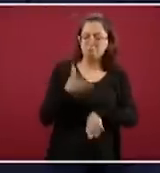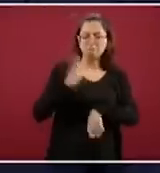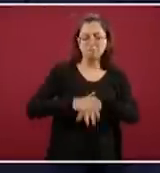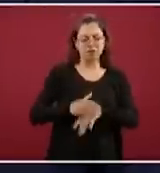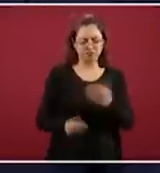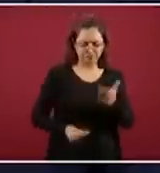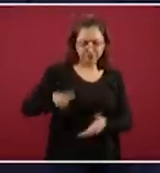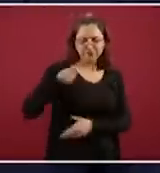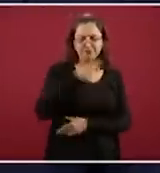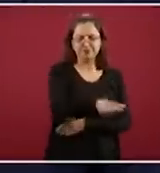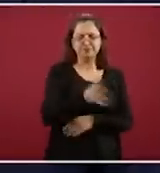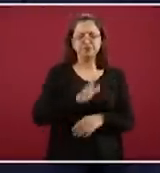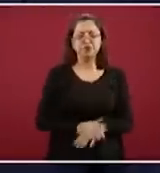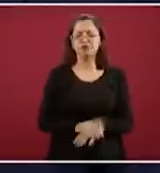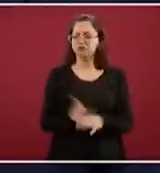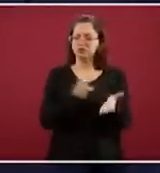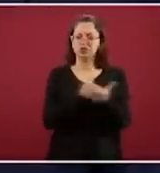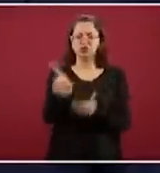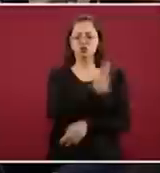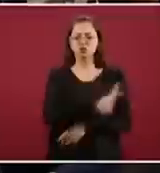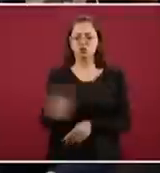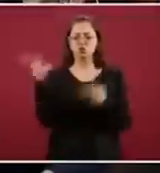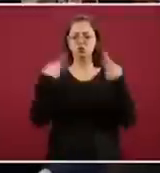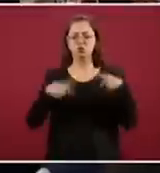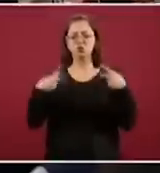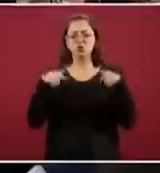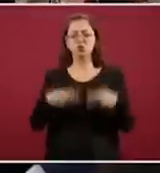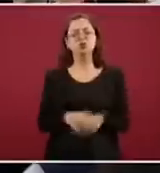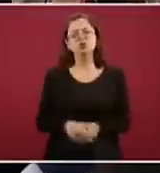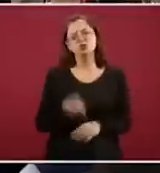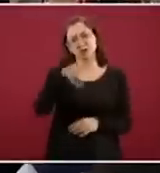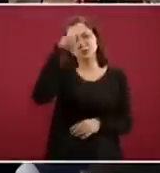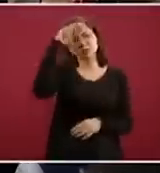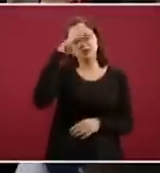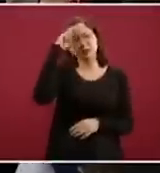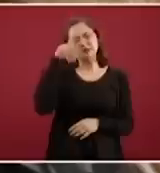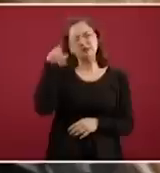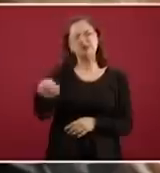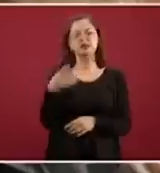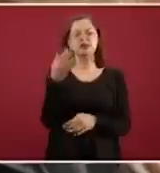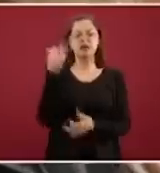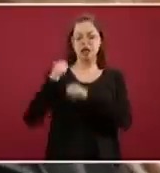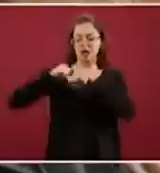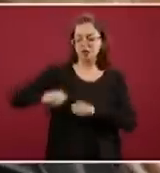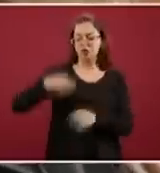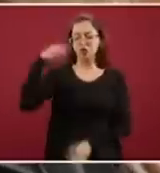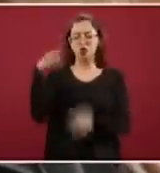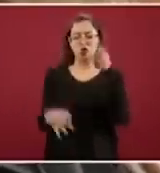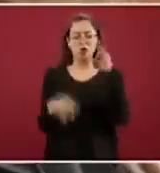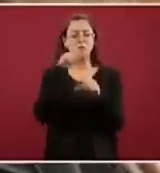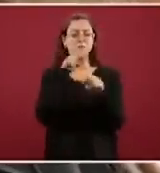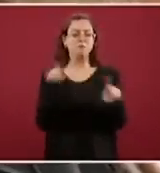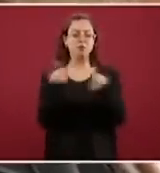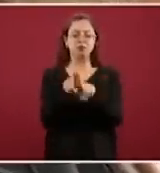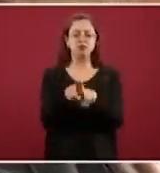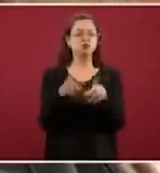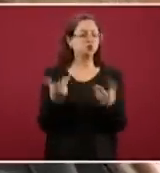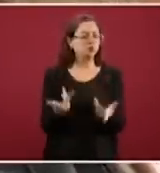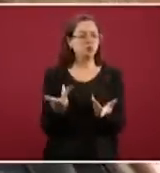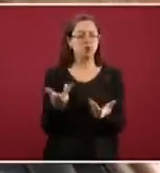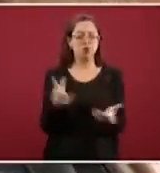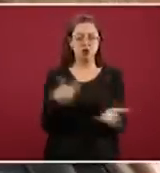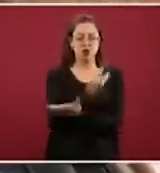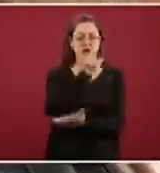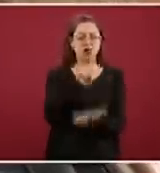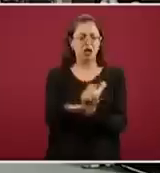todos. Todos tienen derecho a eso. Entonces, ¿usted confiaría en que el Poder Judicial pudiera avalar esta visión que ustedes tienen, sí, sobre cómo aplicar, sí, la extinción? Sí,